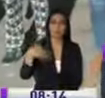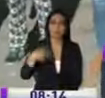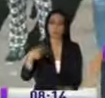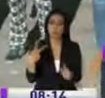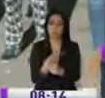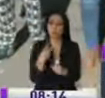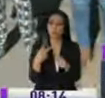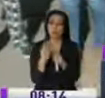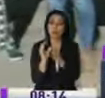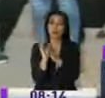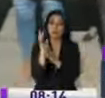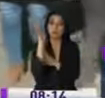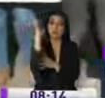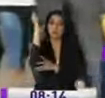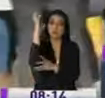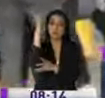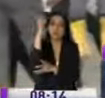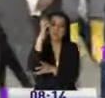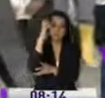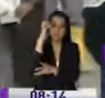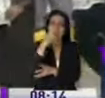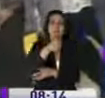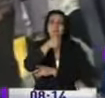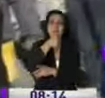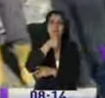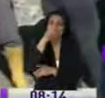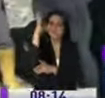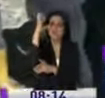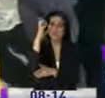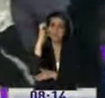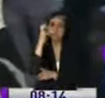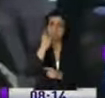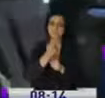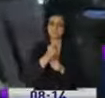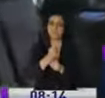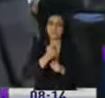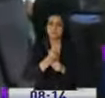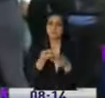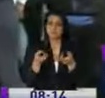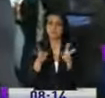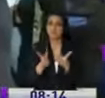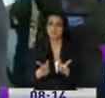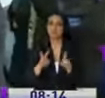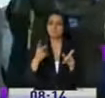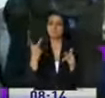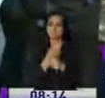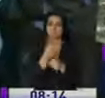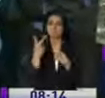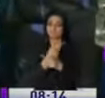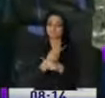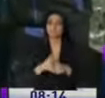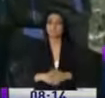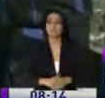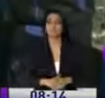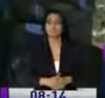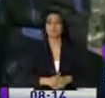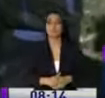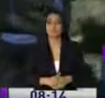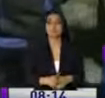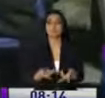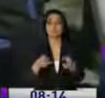ese árbol está ya, es un árbol viejo, sí. Entonces, eso también es un peligro bien grande. Y nosotros el